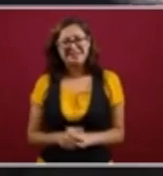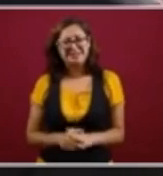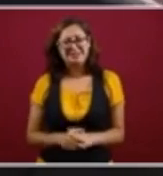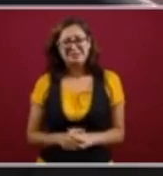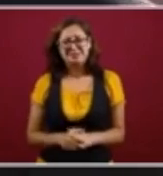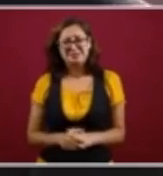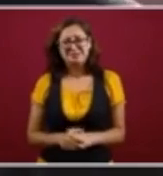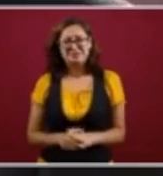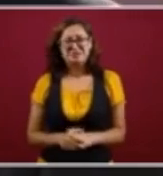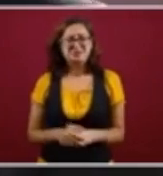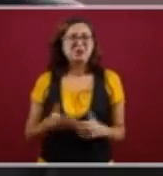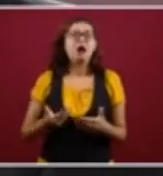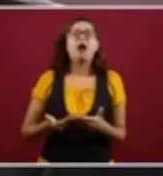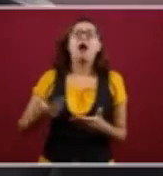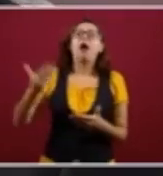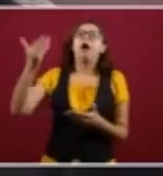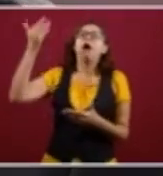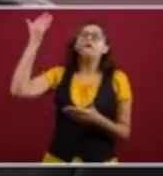estaba mejor antes